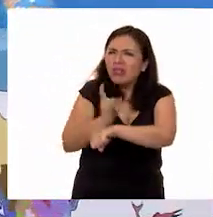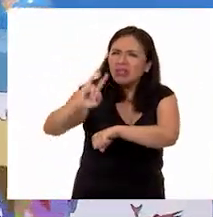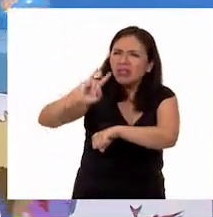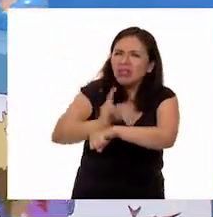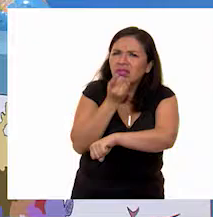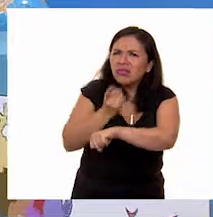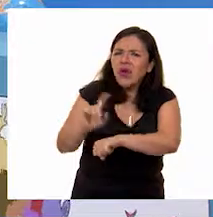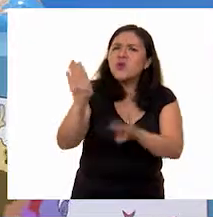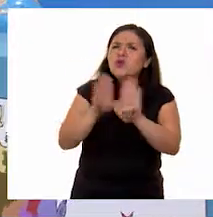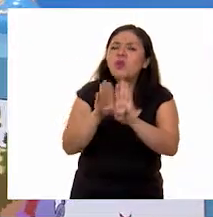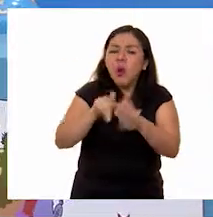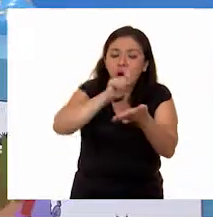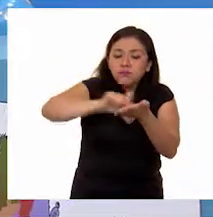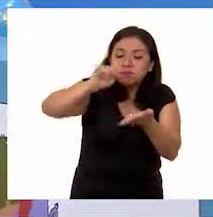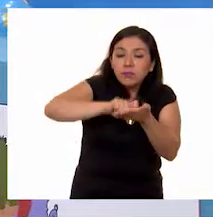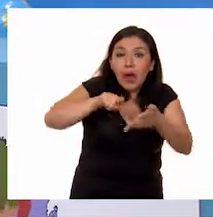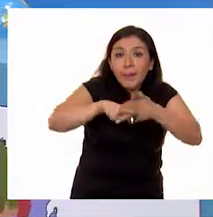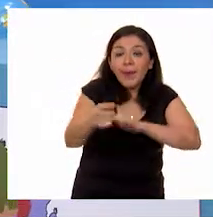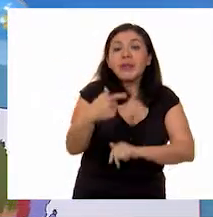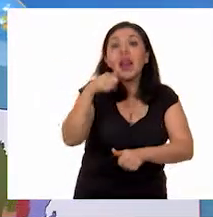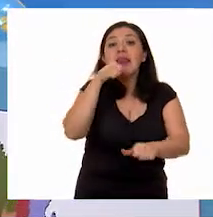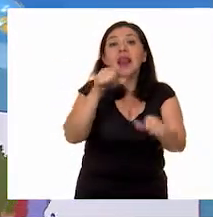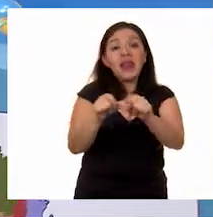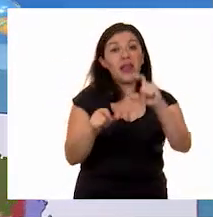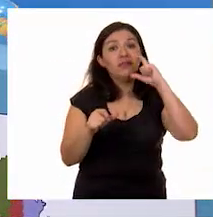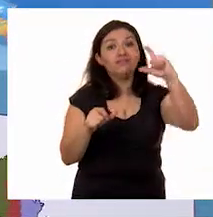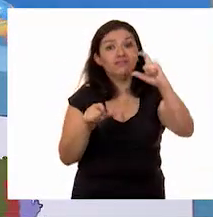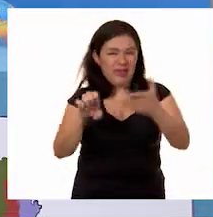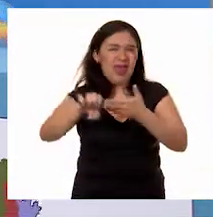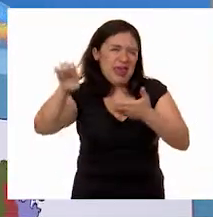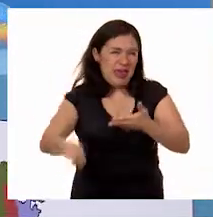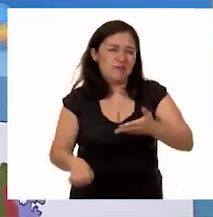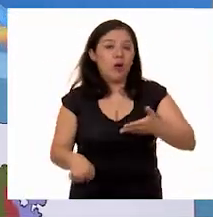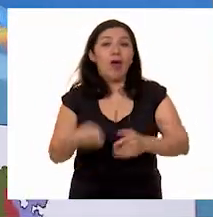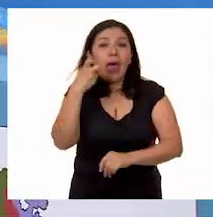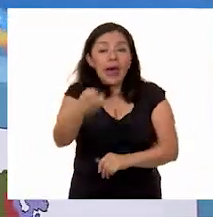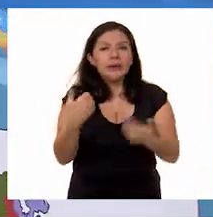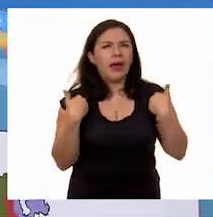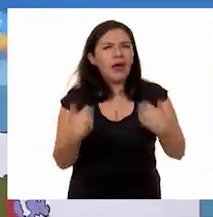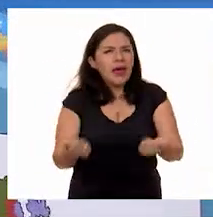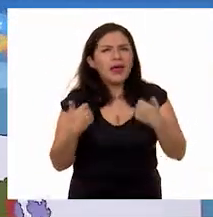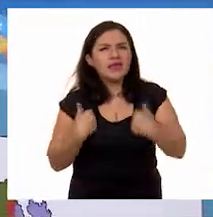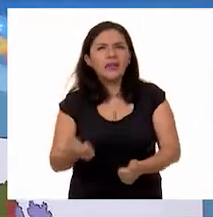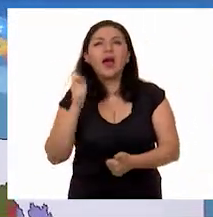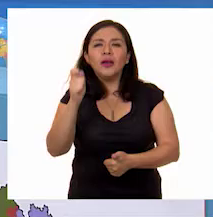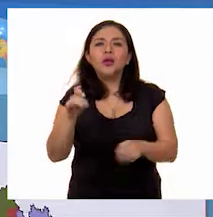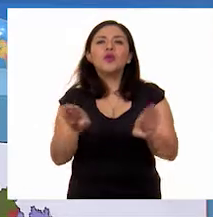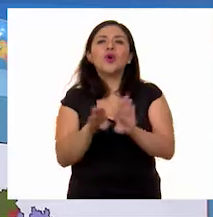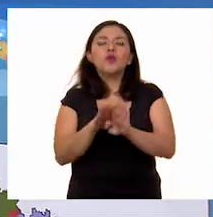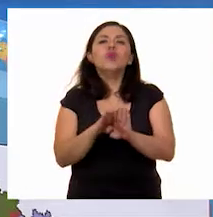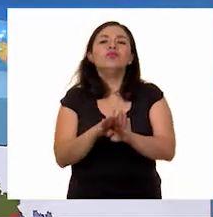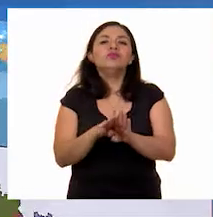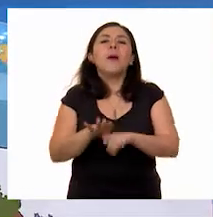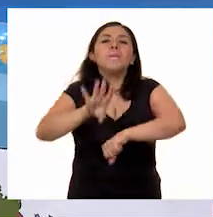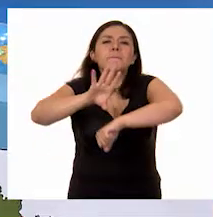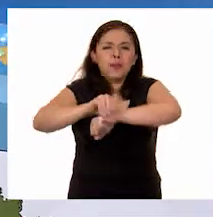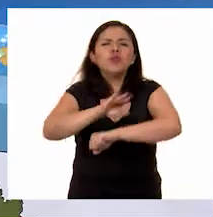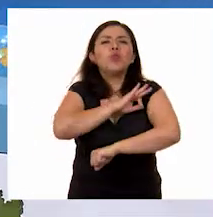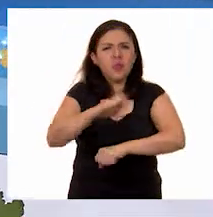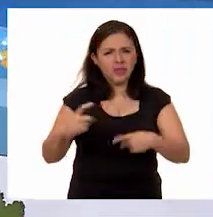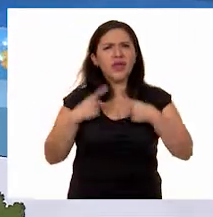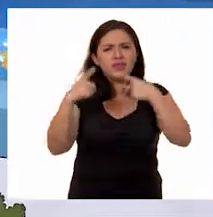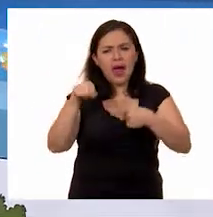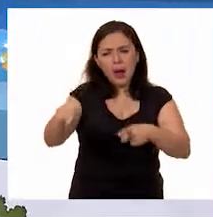como escribir al inicio de cada verso con mayúscula, por ejemplo. Entendimos que era una licencia literaria que se permitía al